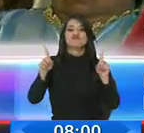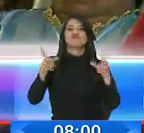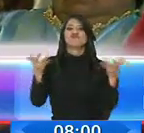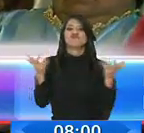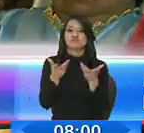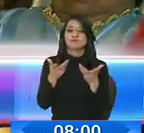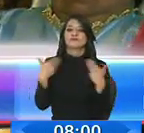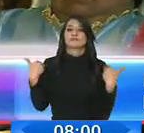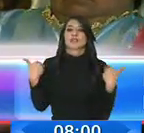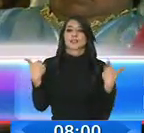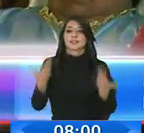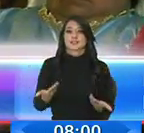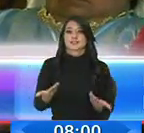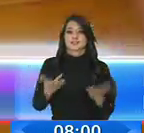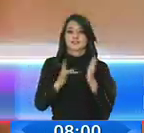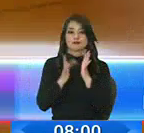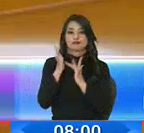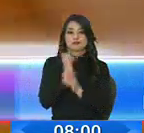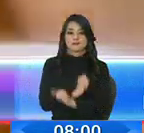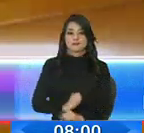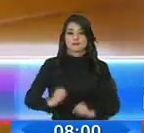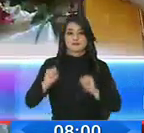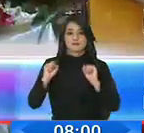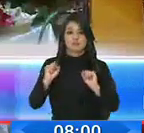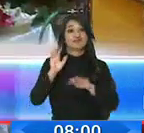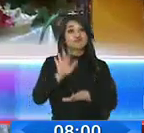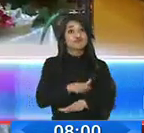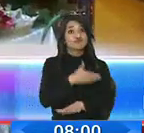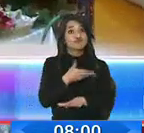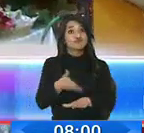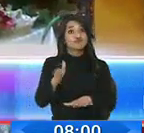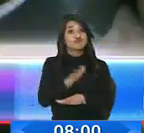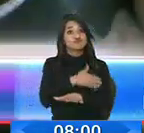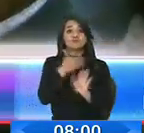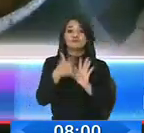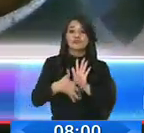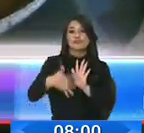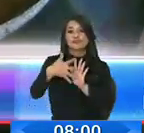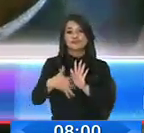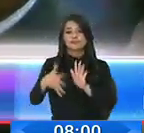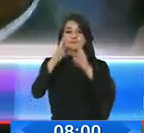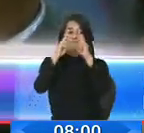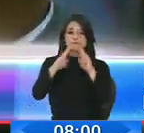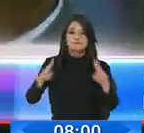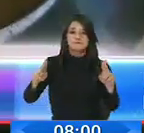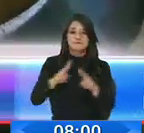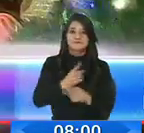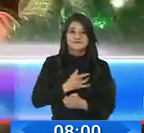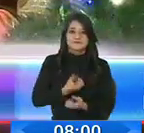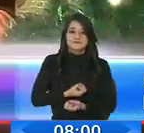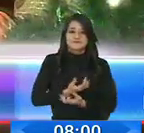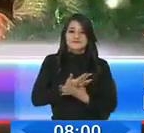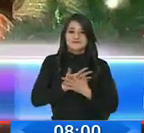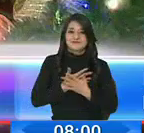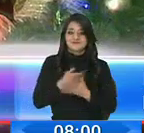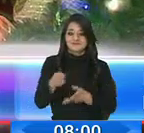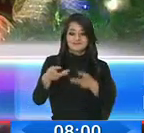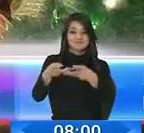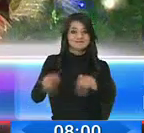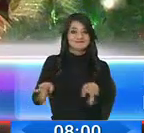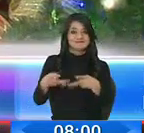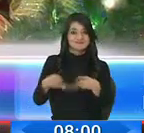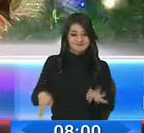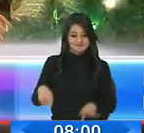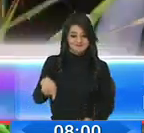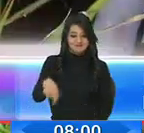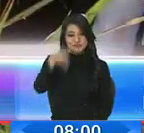la alegría del Salvador. La música, a través de los villancicos, enciende a los fieles, que al pie del pesebre